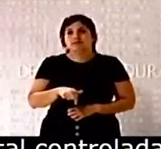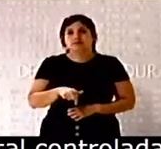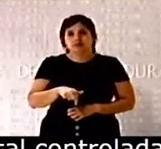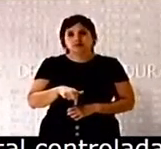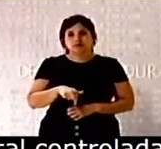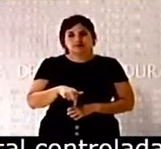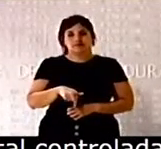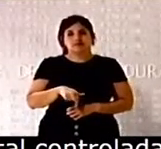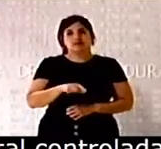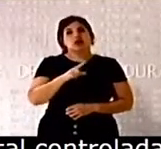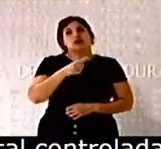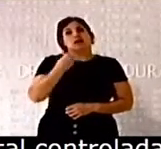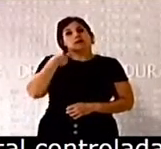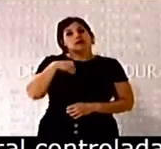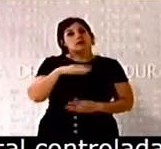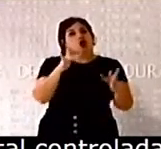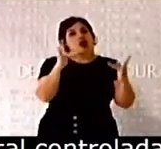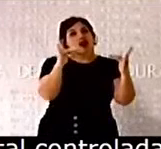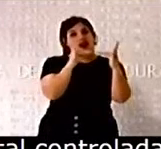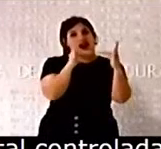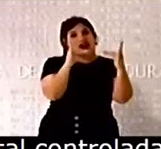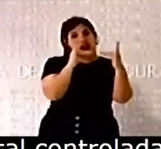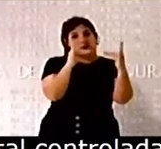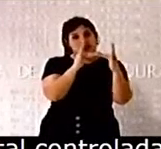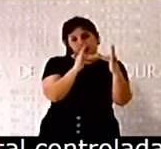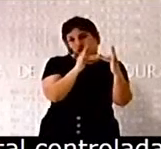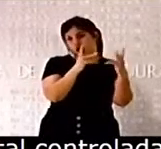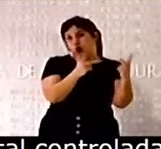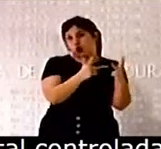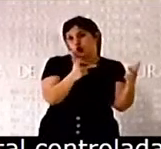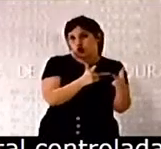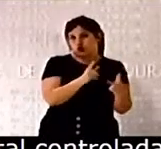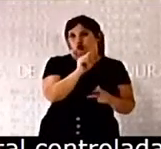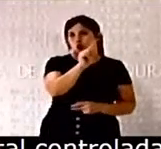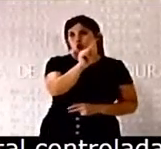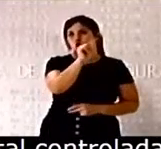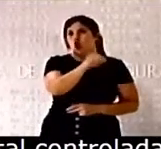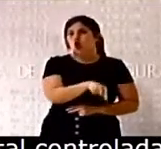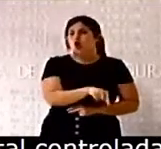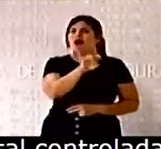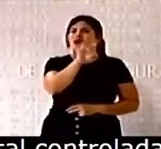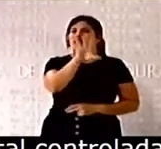tiene un 1,15% de las camas de agudos de hospital,